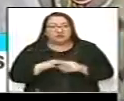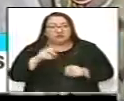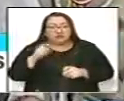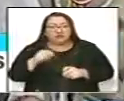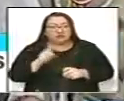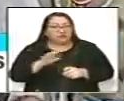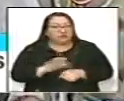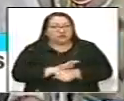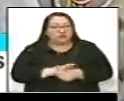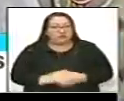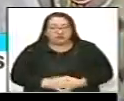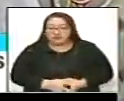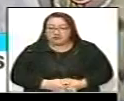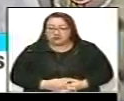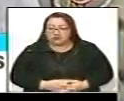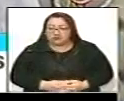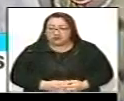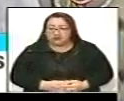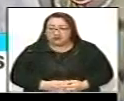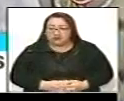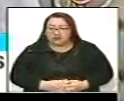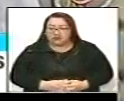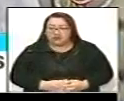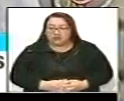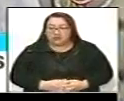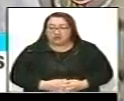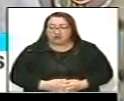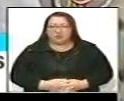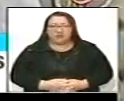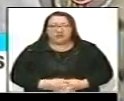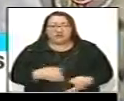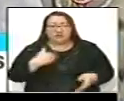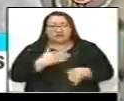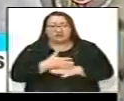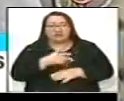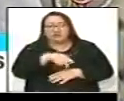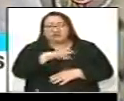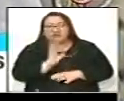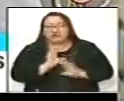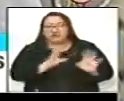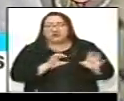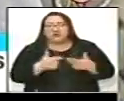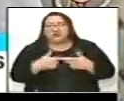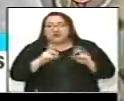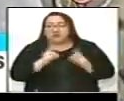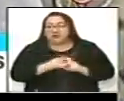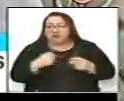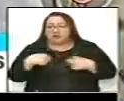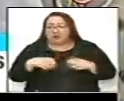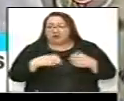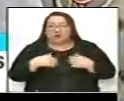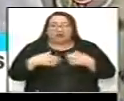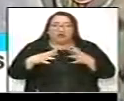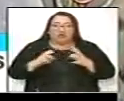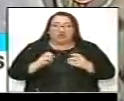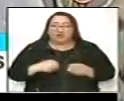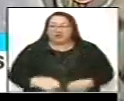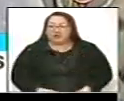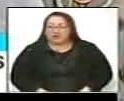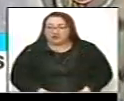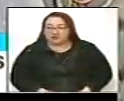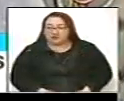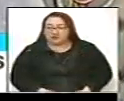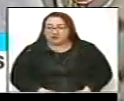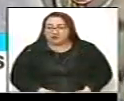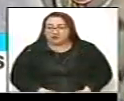pero insuficiente. Porque el respeto es decir, yo no me meto contigo. Tú sigas haciendo como tú quieras, yo hago como yo quiero. ¿Me dejo